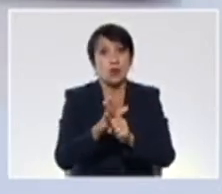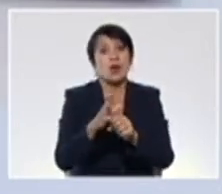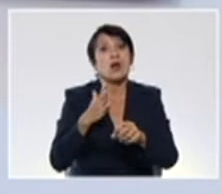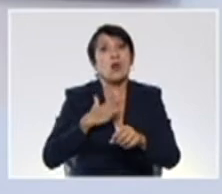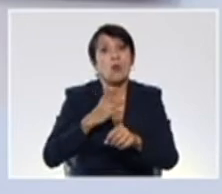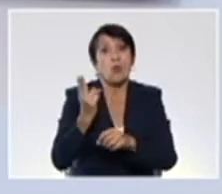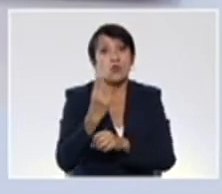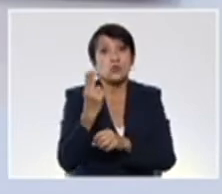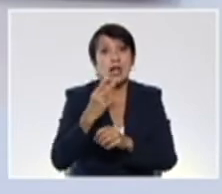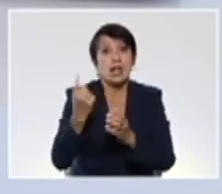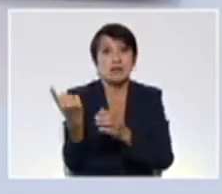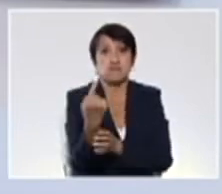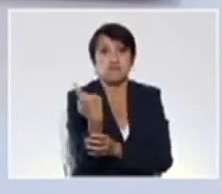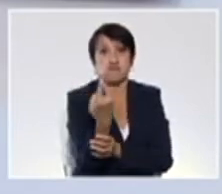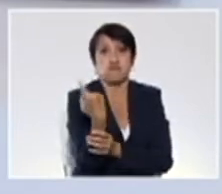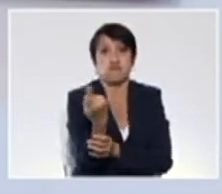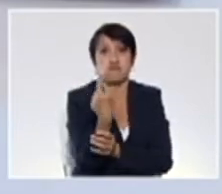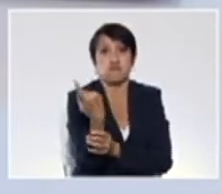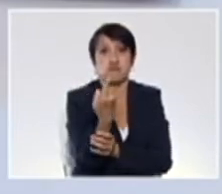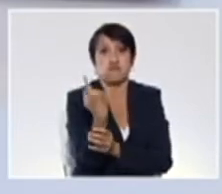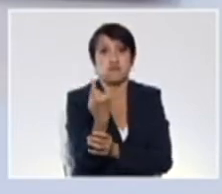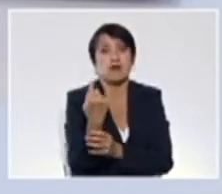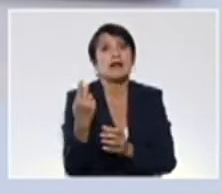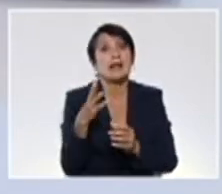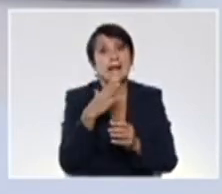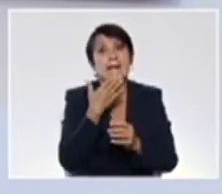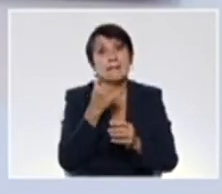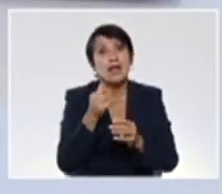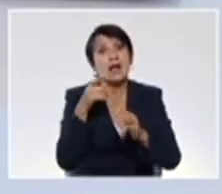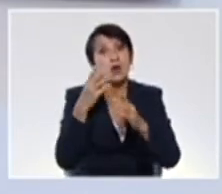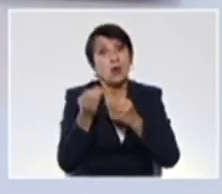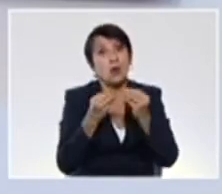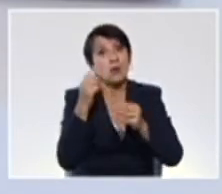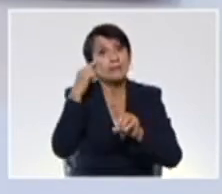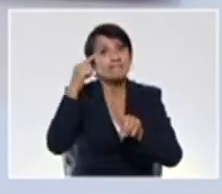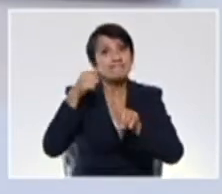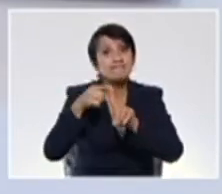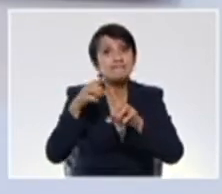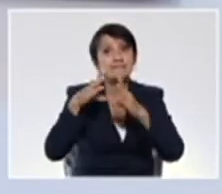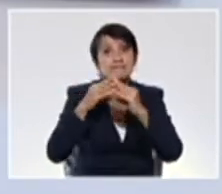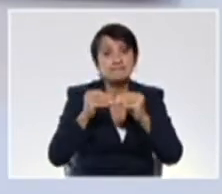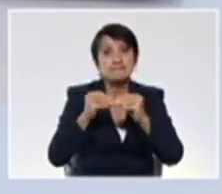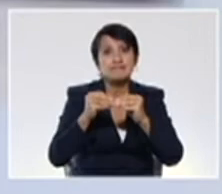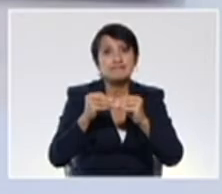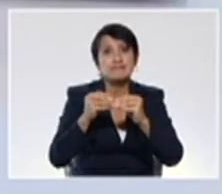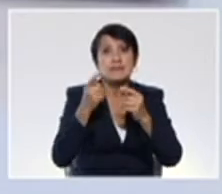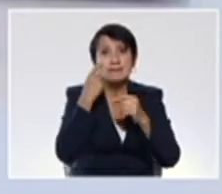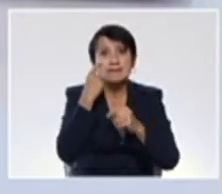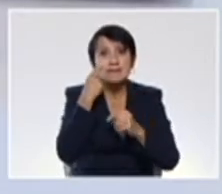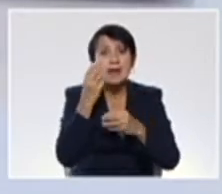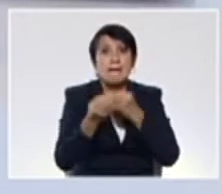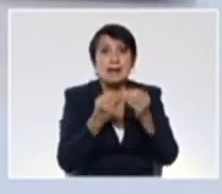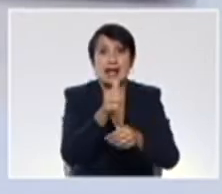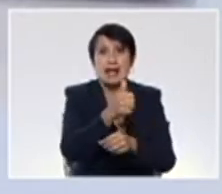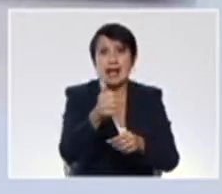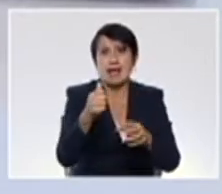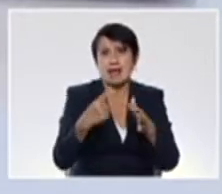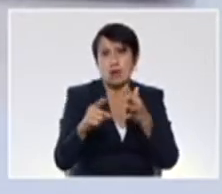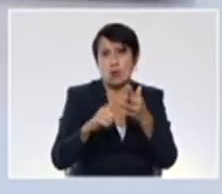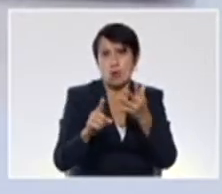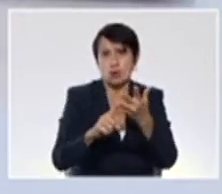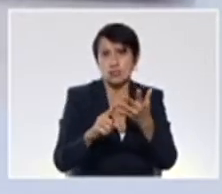utilizar entonces la licuadora. Entonces, esa es un poco la entrada que les doy a ustedes. Tenemos que tomar entonces en cuenta que para cada cosa